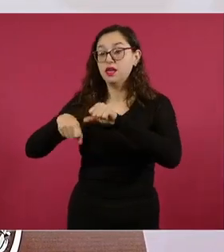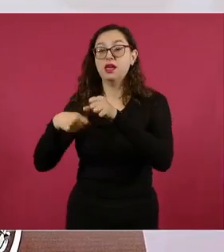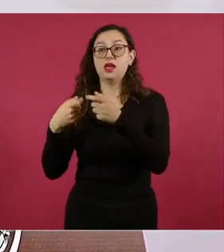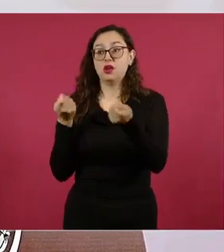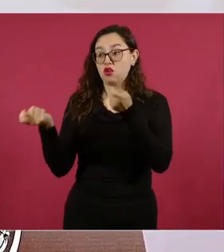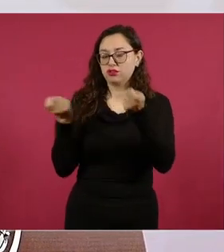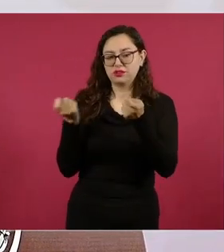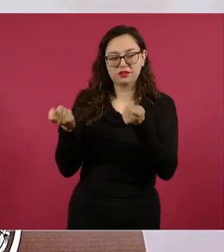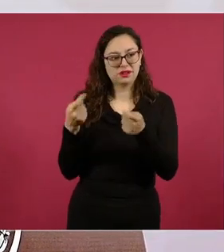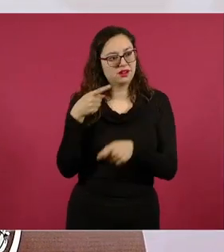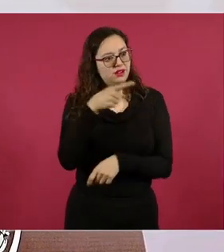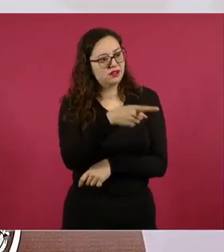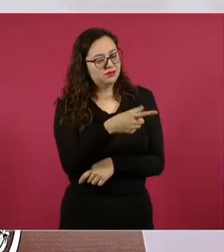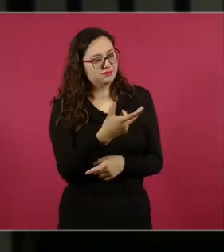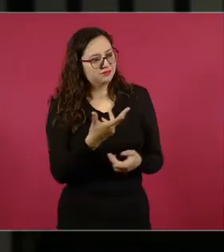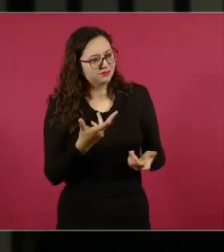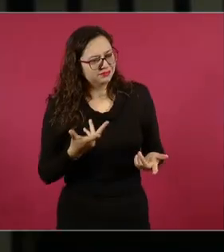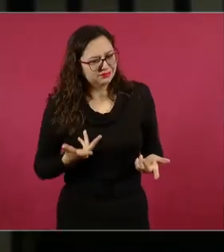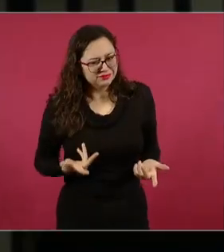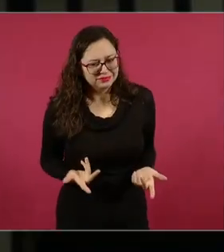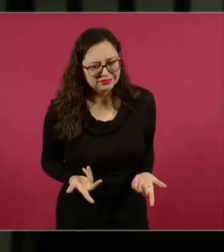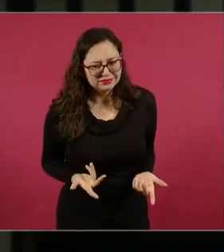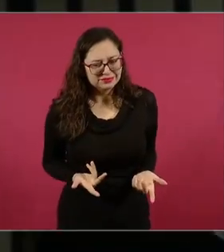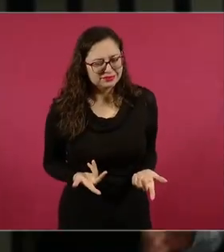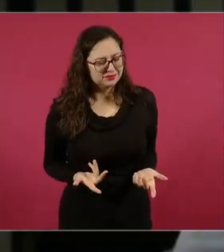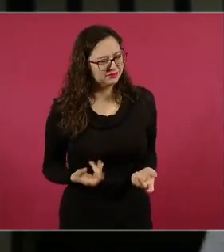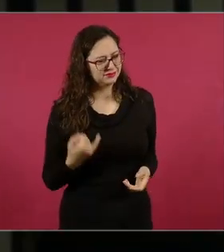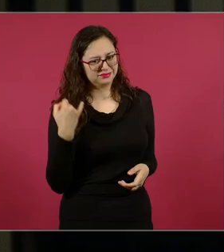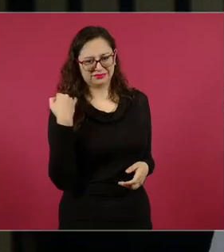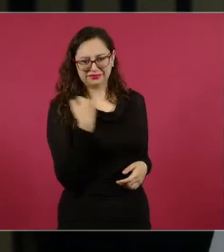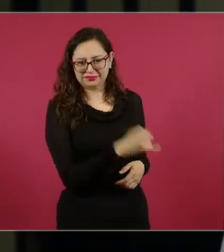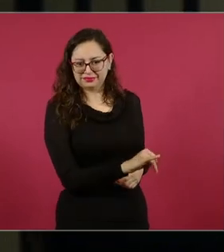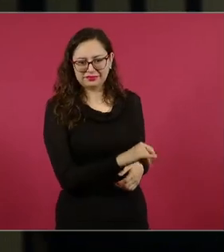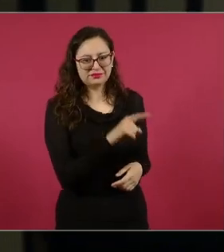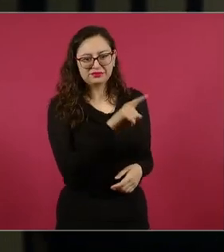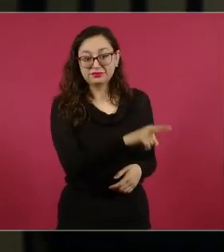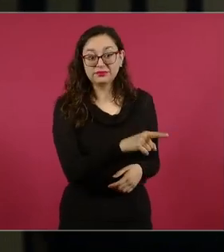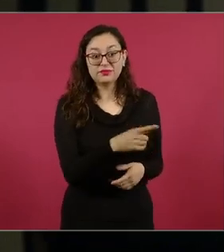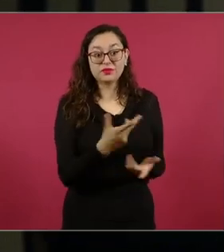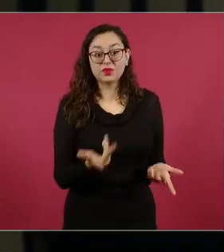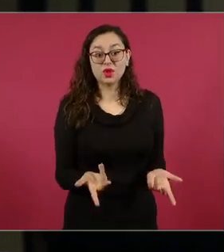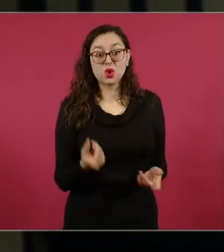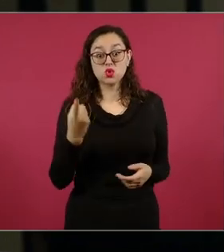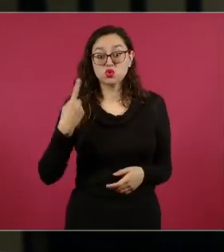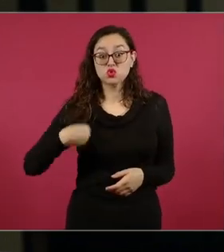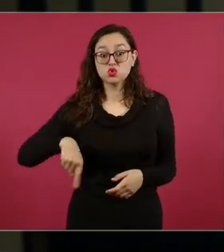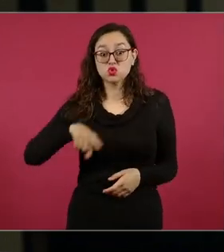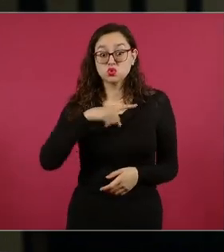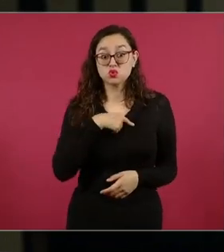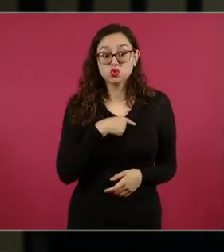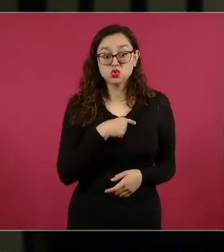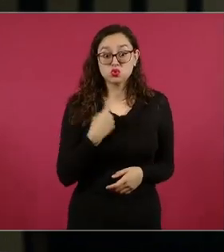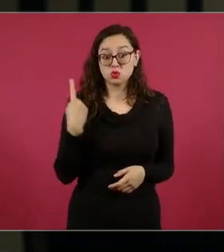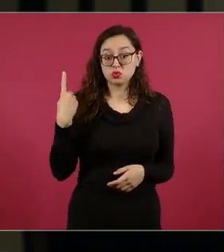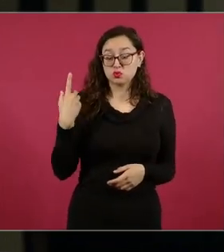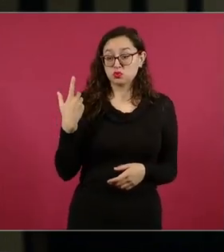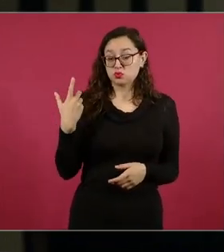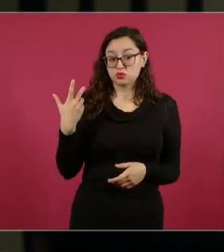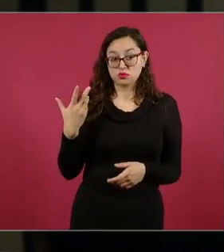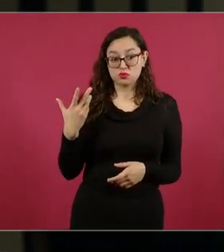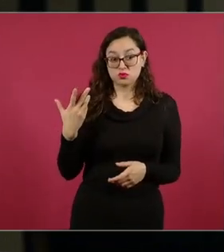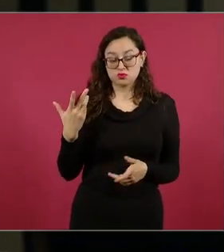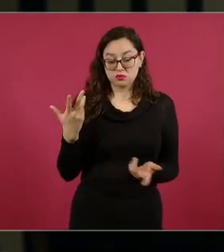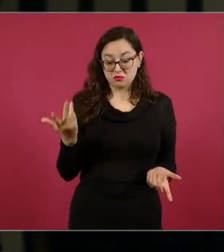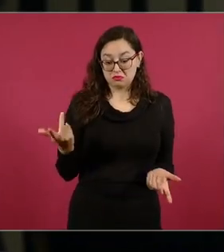a días de ir a cubrir, y por cierto, para Raimundo Riva Palacio no somos los enviados de Palacio Nacional, como en algún momento nos criticó en